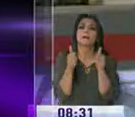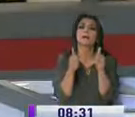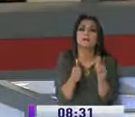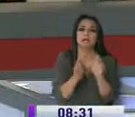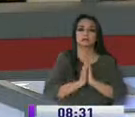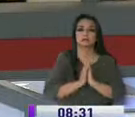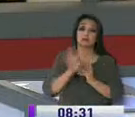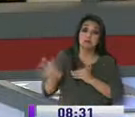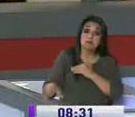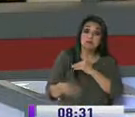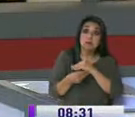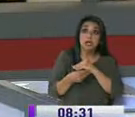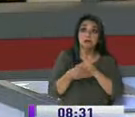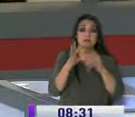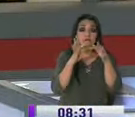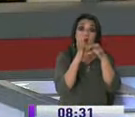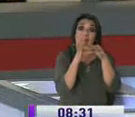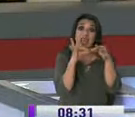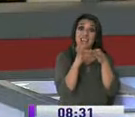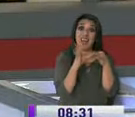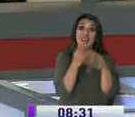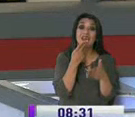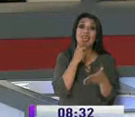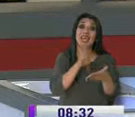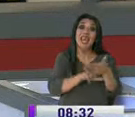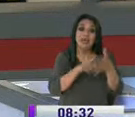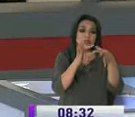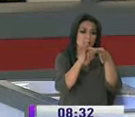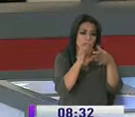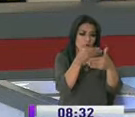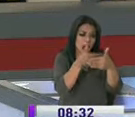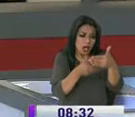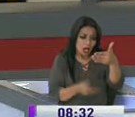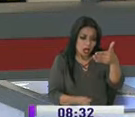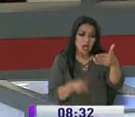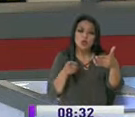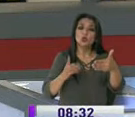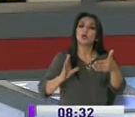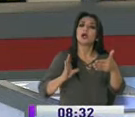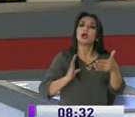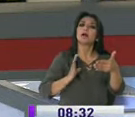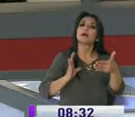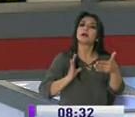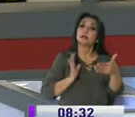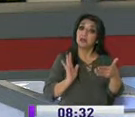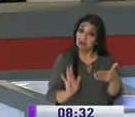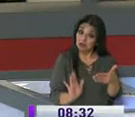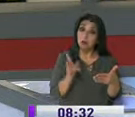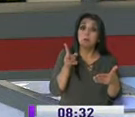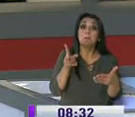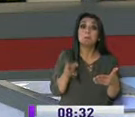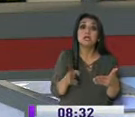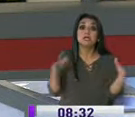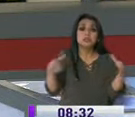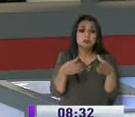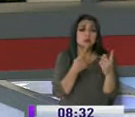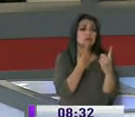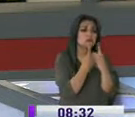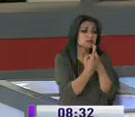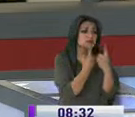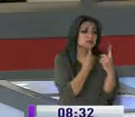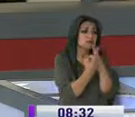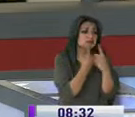sitio. En Quito informó Andrea Orbe. Bueno, ahí también hay que agradecer el trabajo que se va haciendo. Ustedes, vecinos, son los